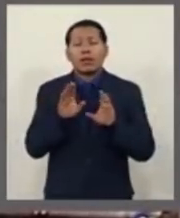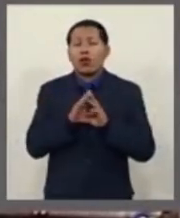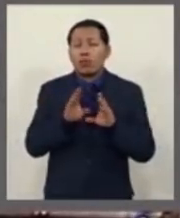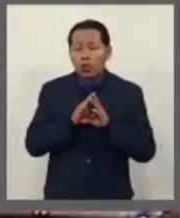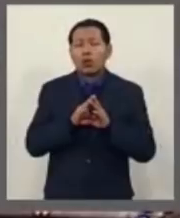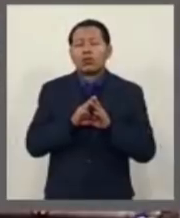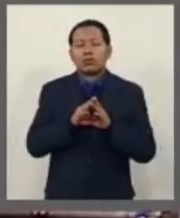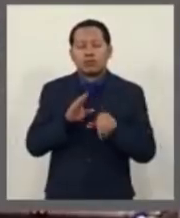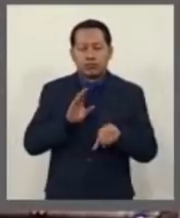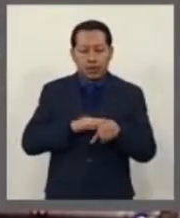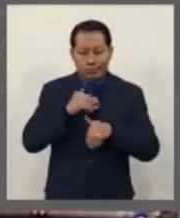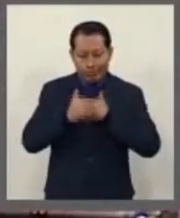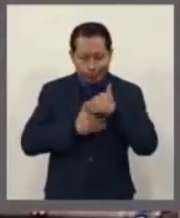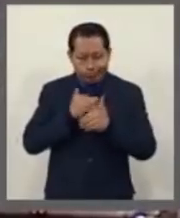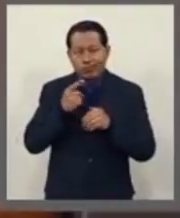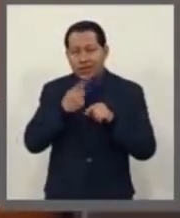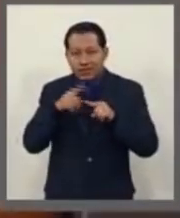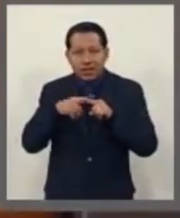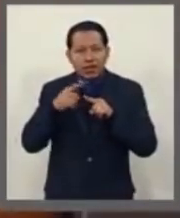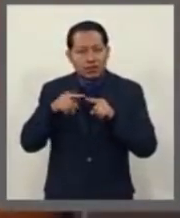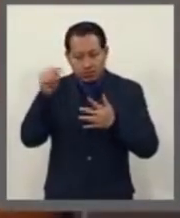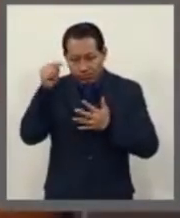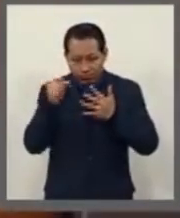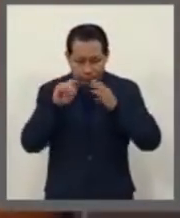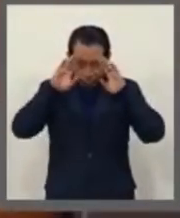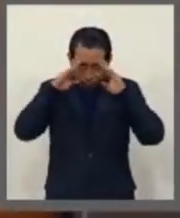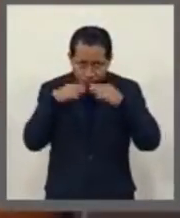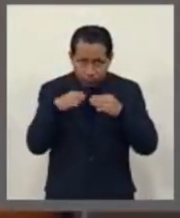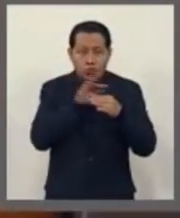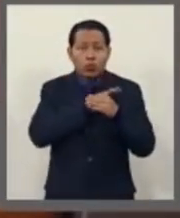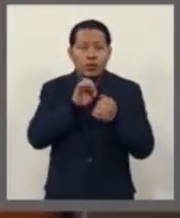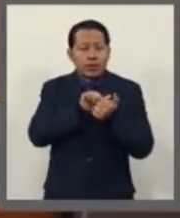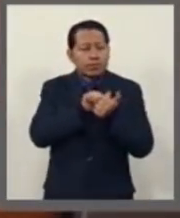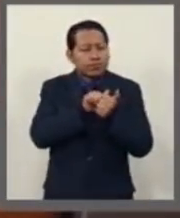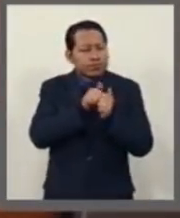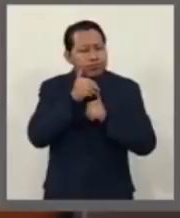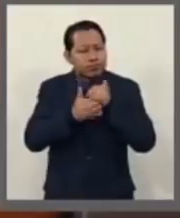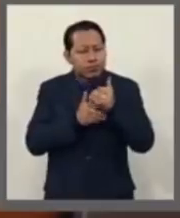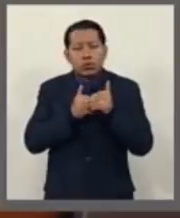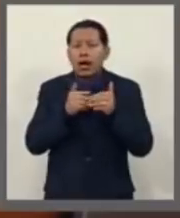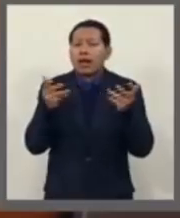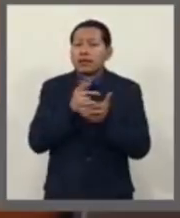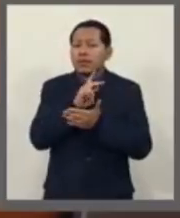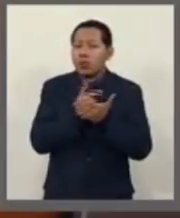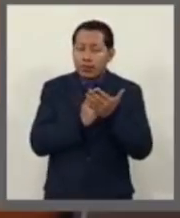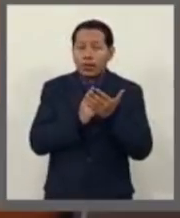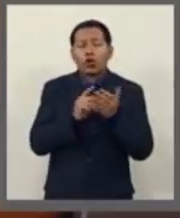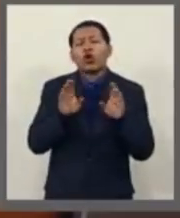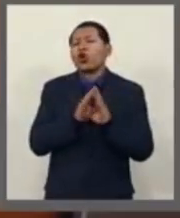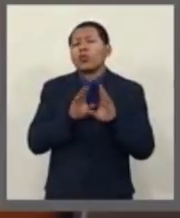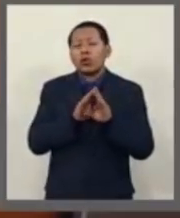gobierno una oposición que efectivamente reencauzar a procesos recobrar a